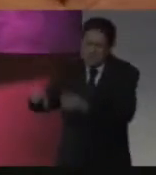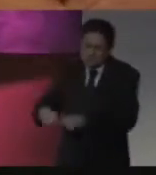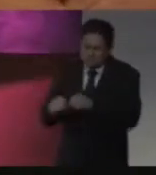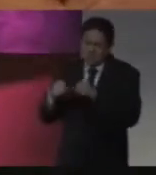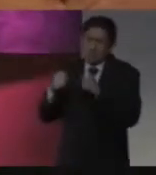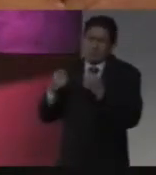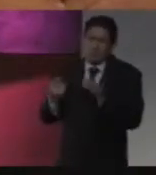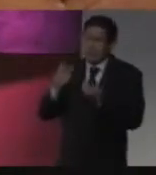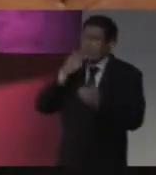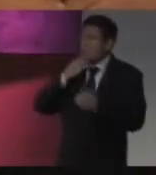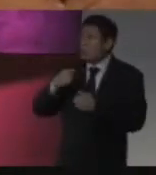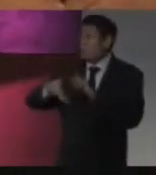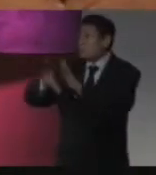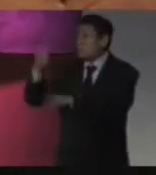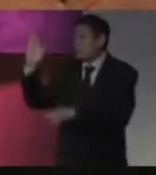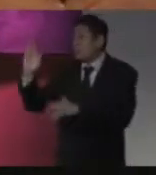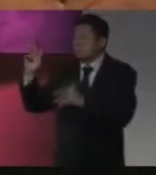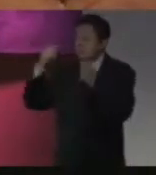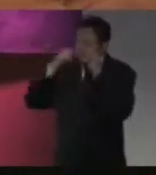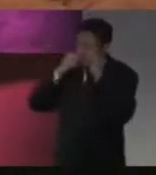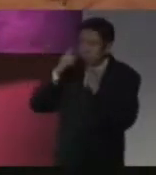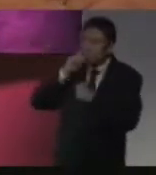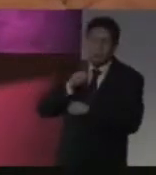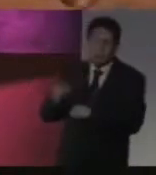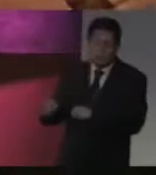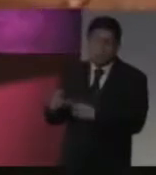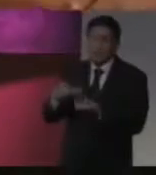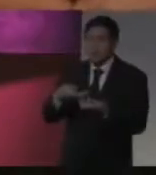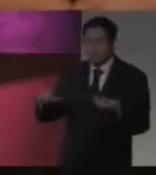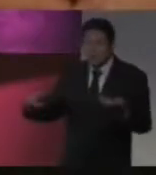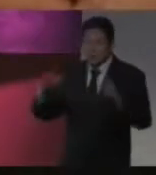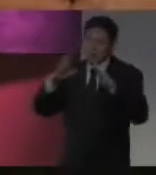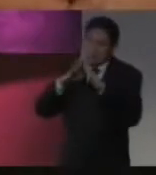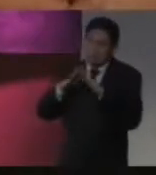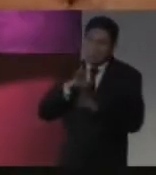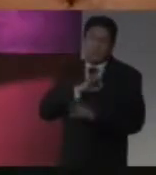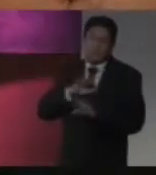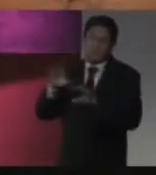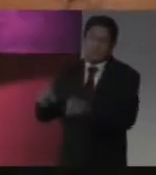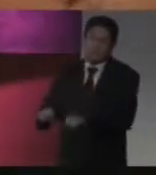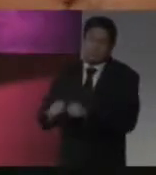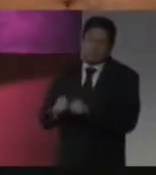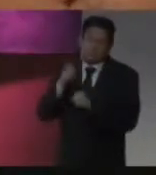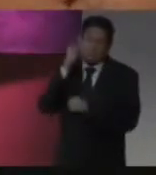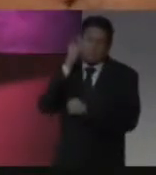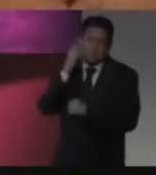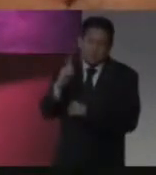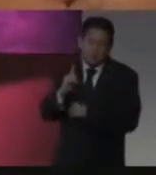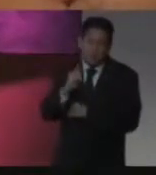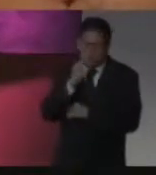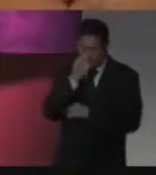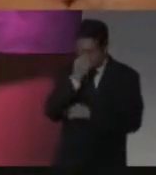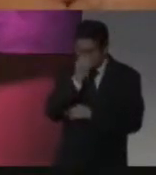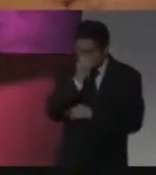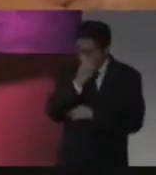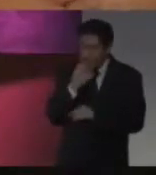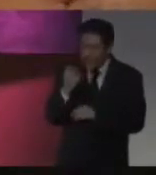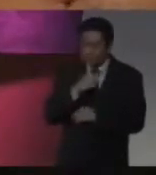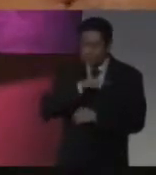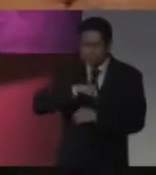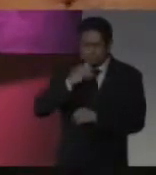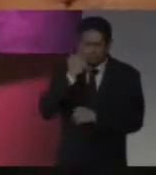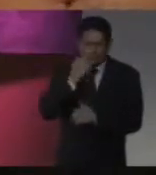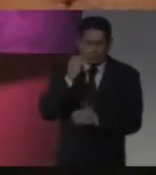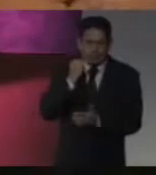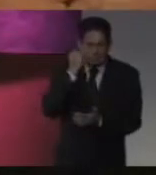y la propiedad social, en donde ya no se consideren las parcelas solo de los hombres, sino